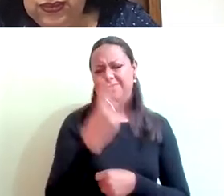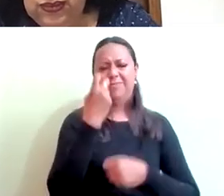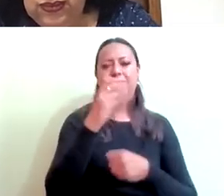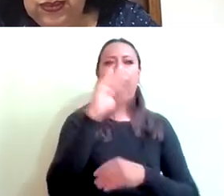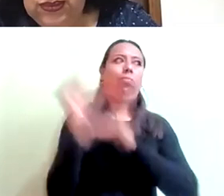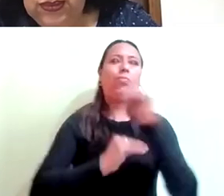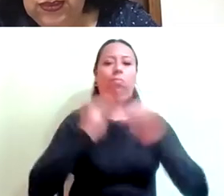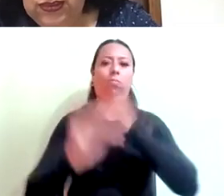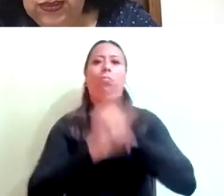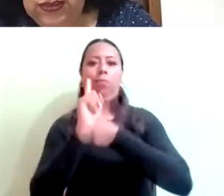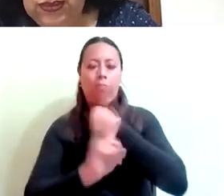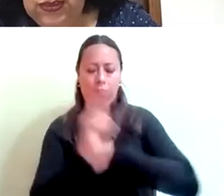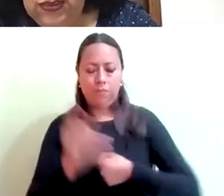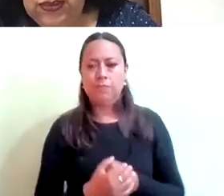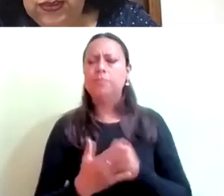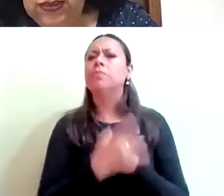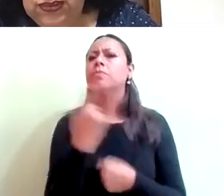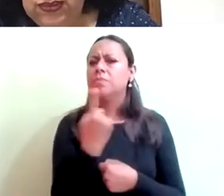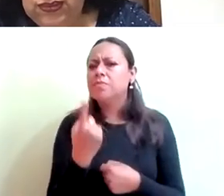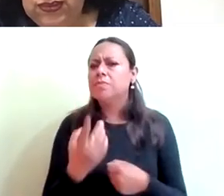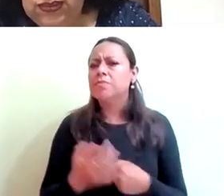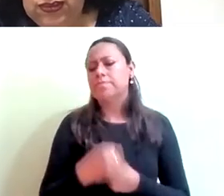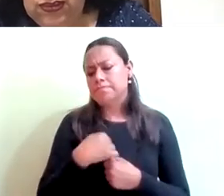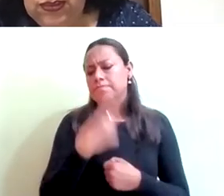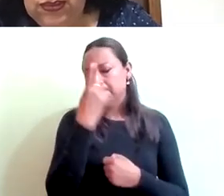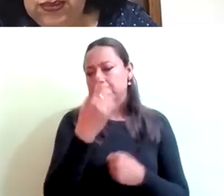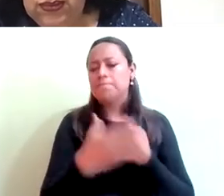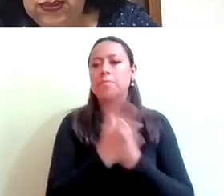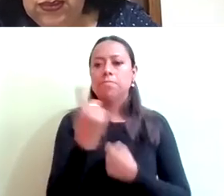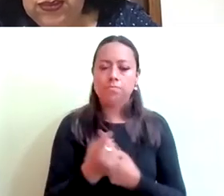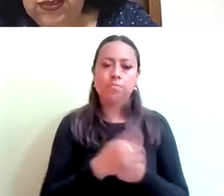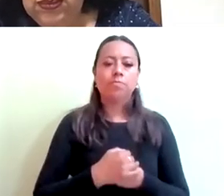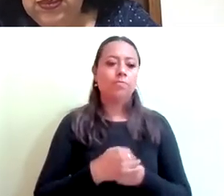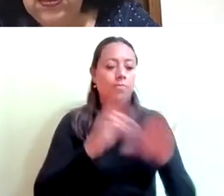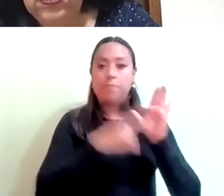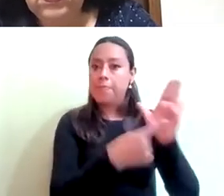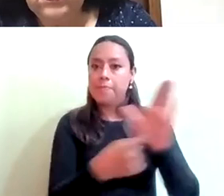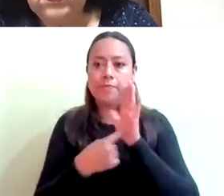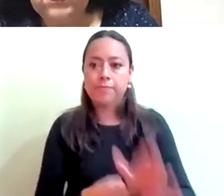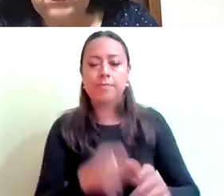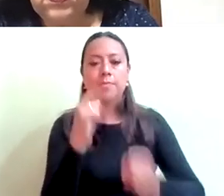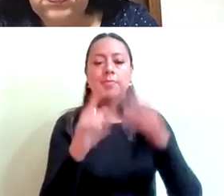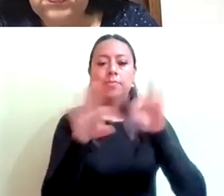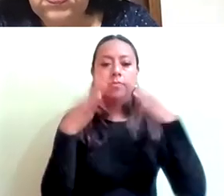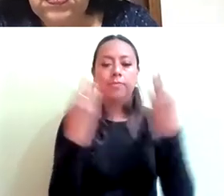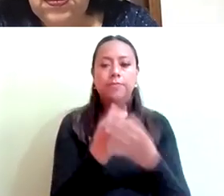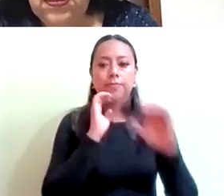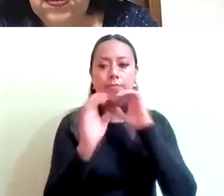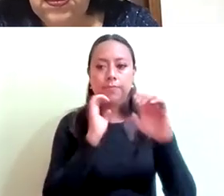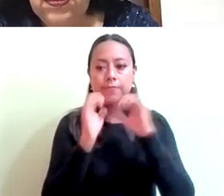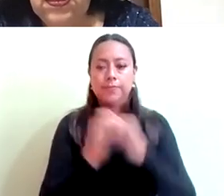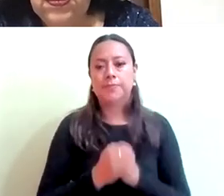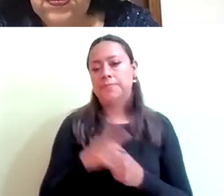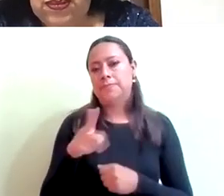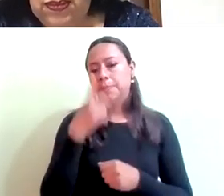este Congreso de la Ciudad de México, varios medios de comunicación refieren y han referido con